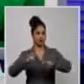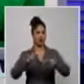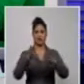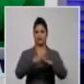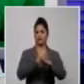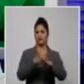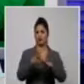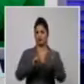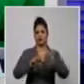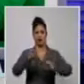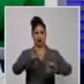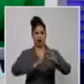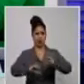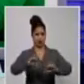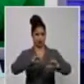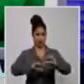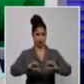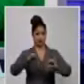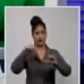molecular.